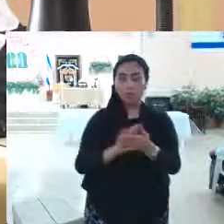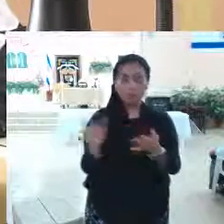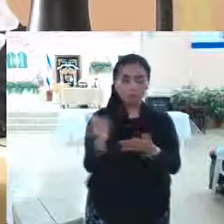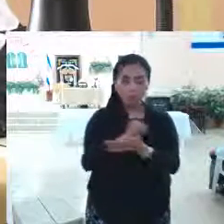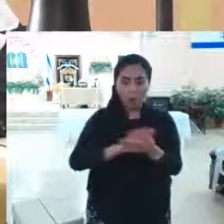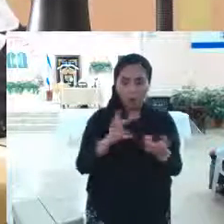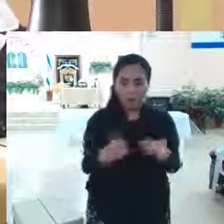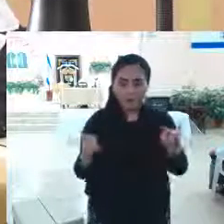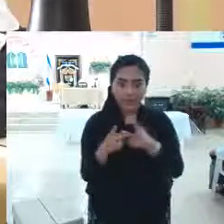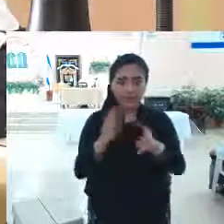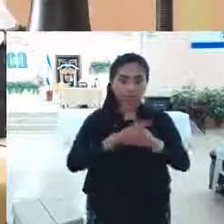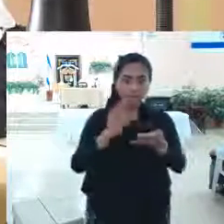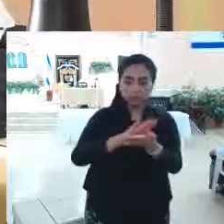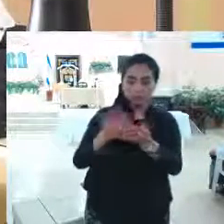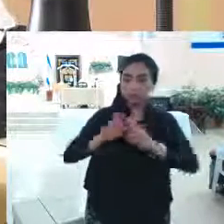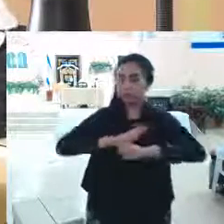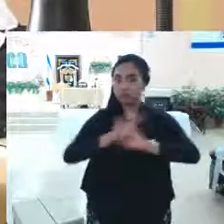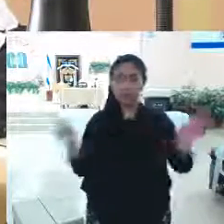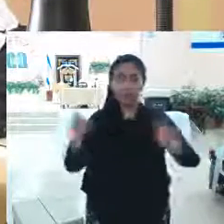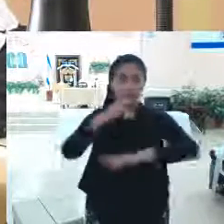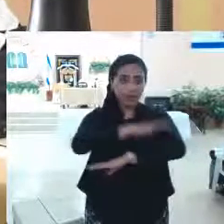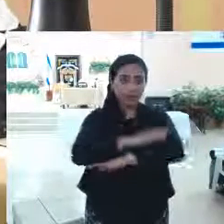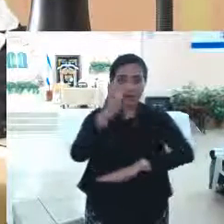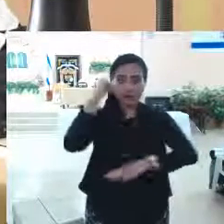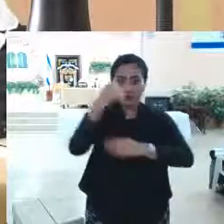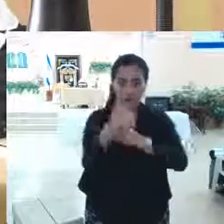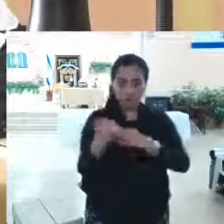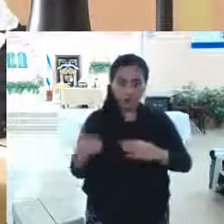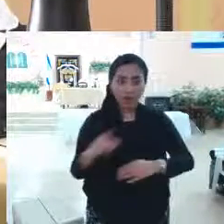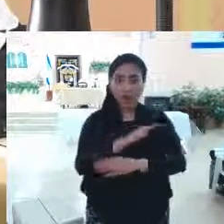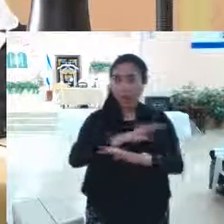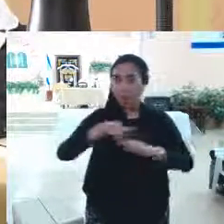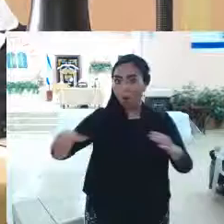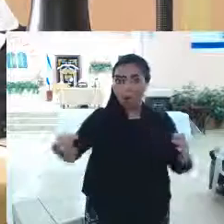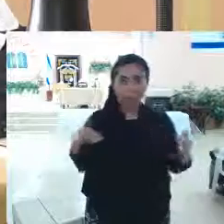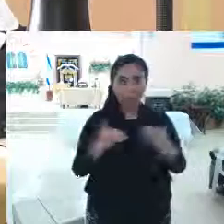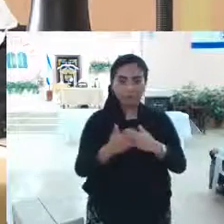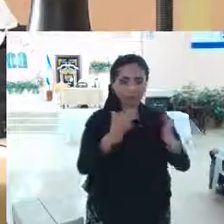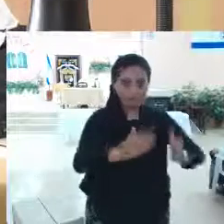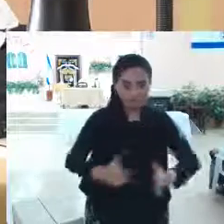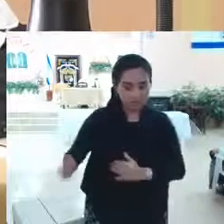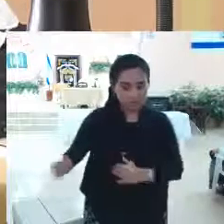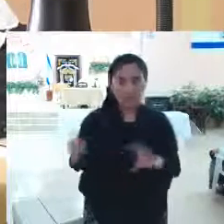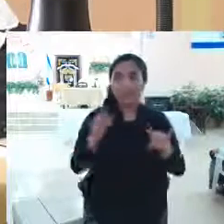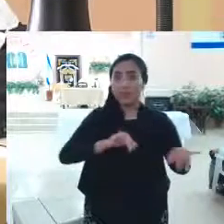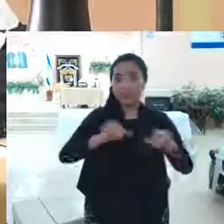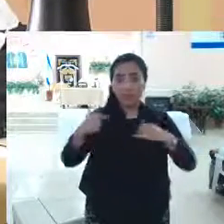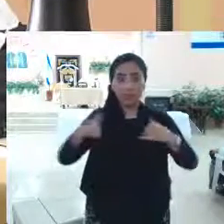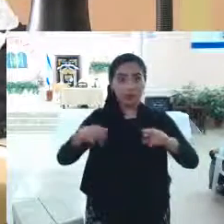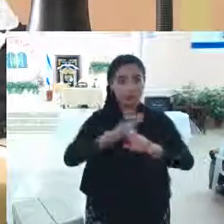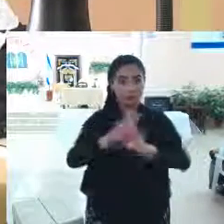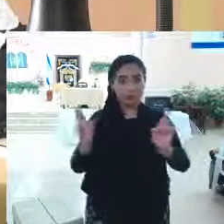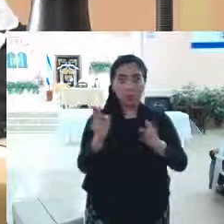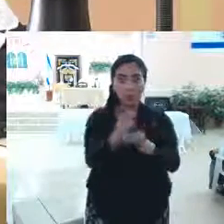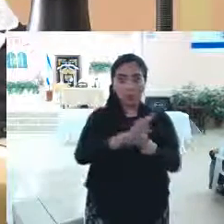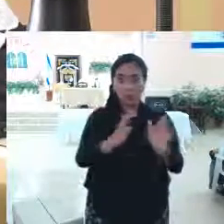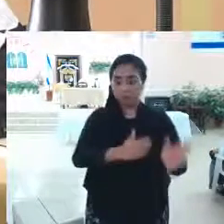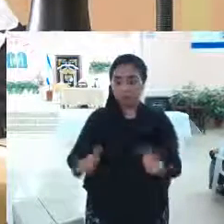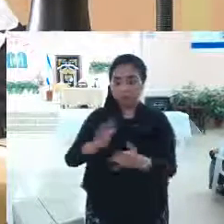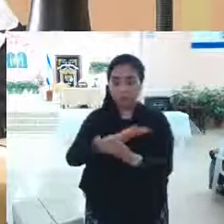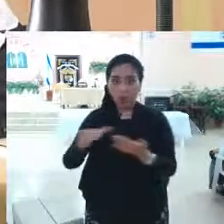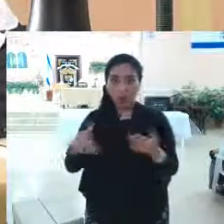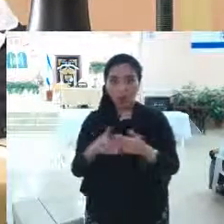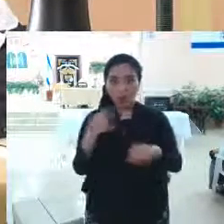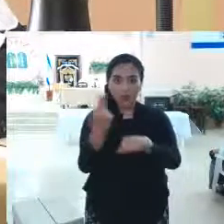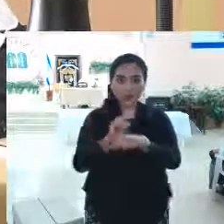holocausto y todos sus instrumentos, y la mesa de la proposición con todos sus utensilios. Asimismo hemos preparado y santificado todos los